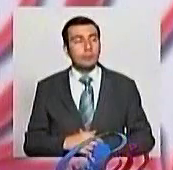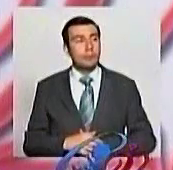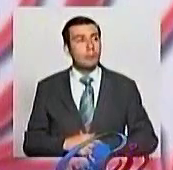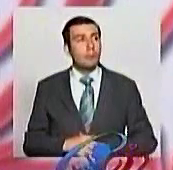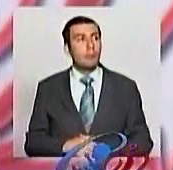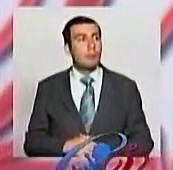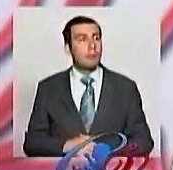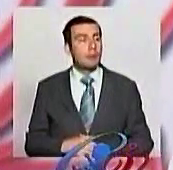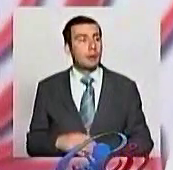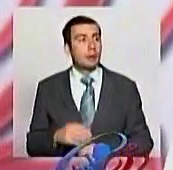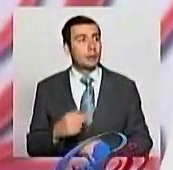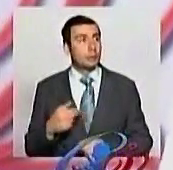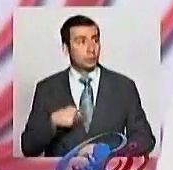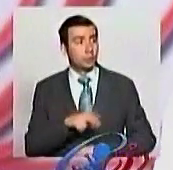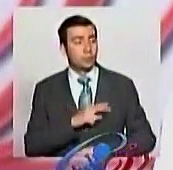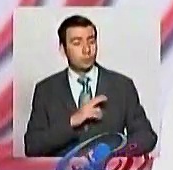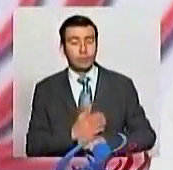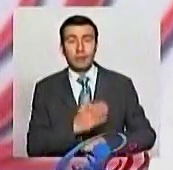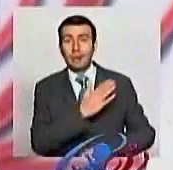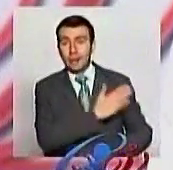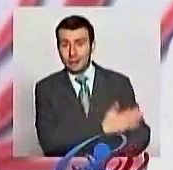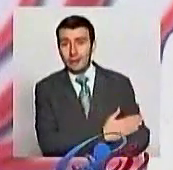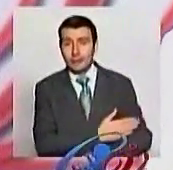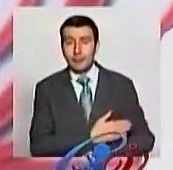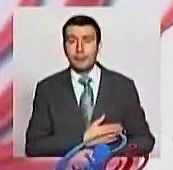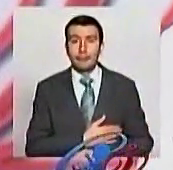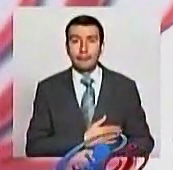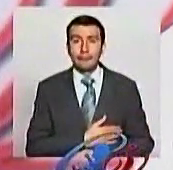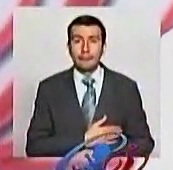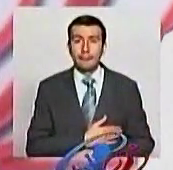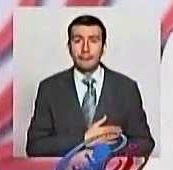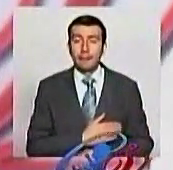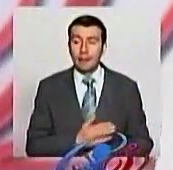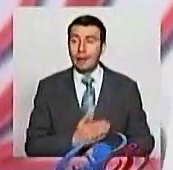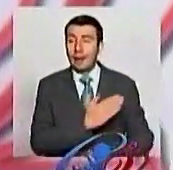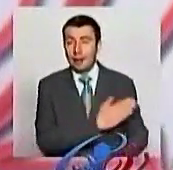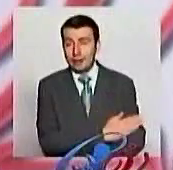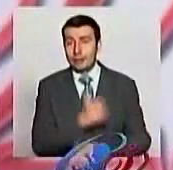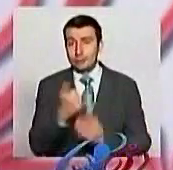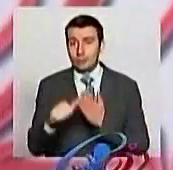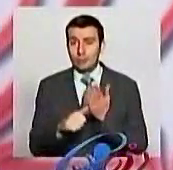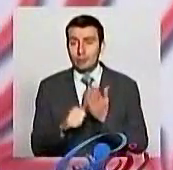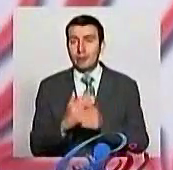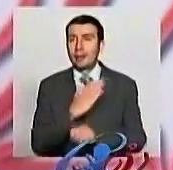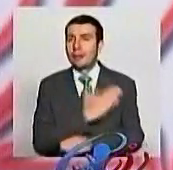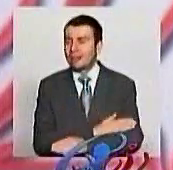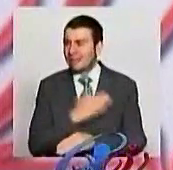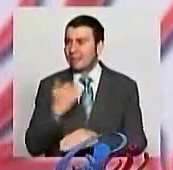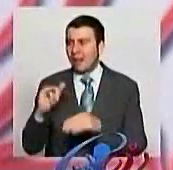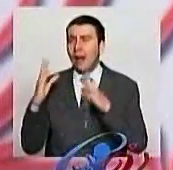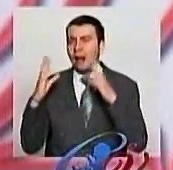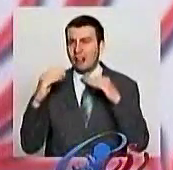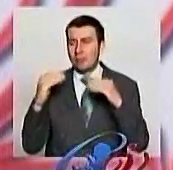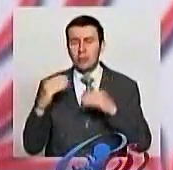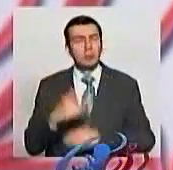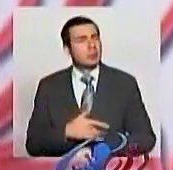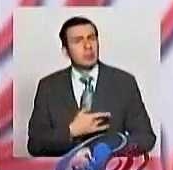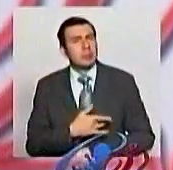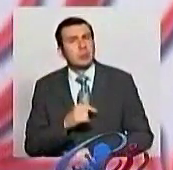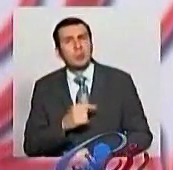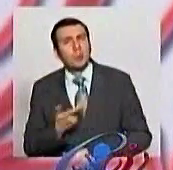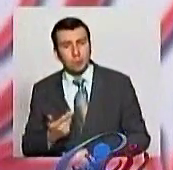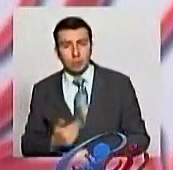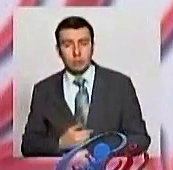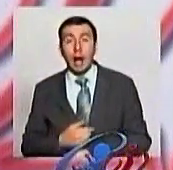Nosotros ya habíamos hablado en el programa anterior de esos síntomas. Principalmente son